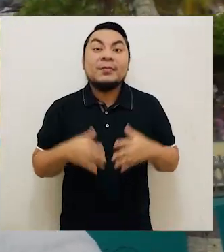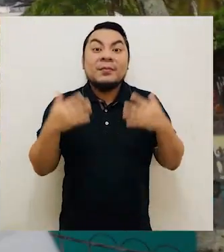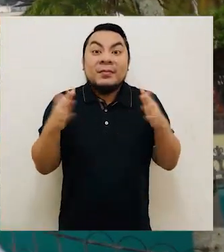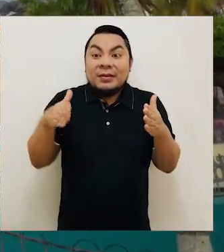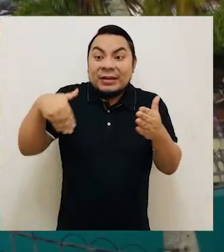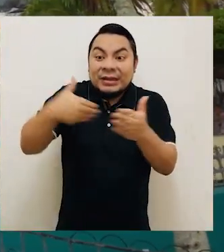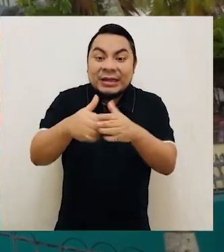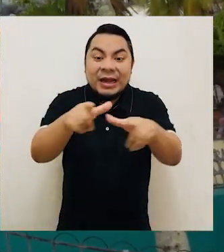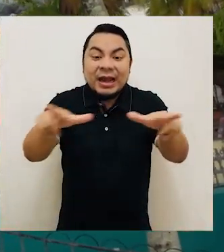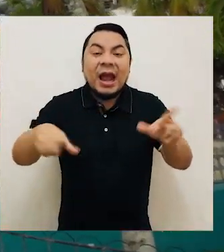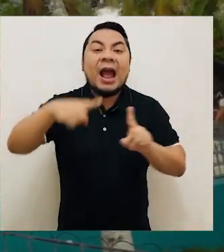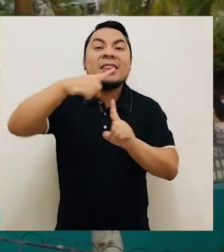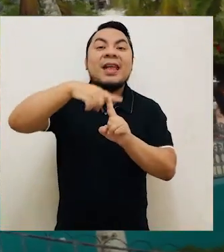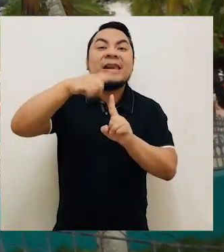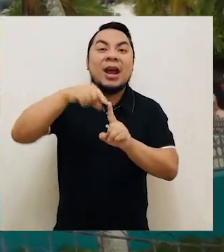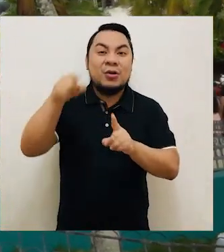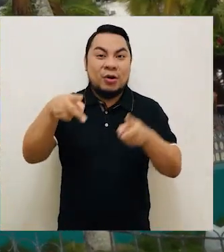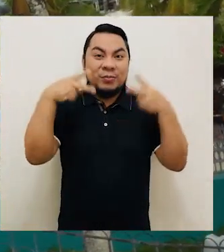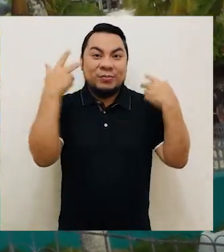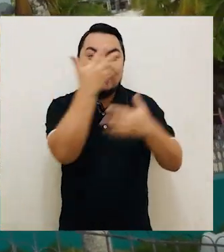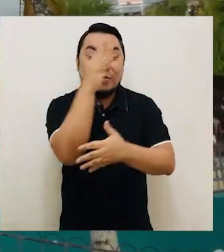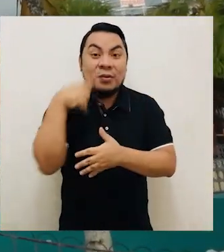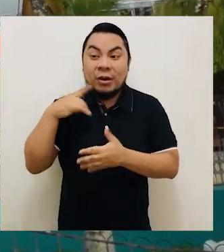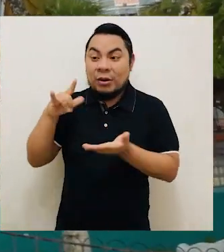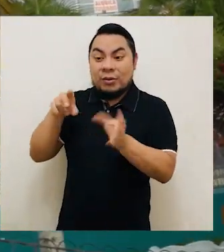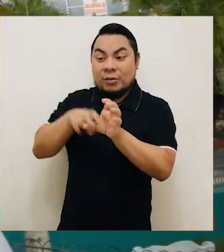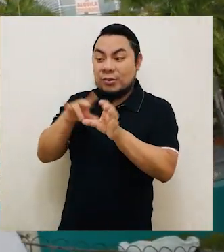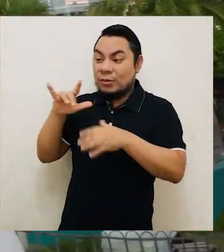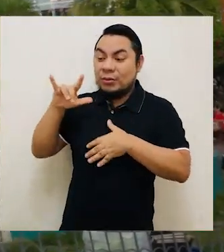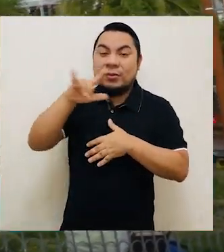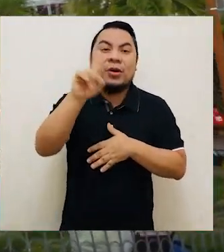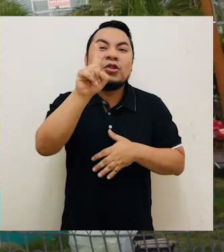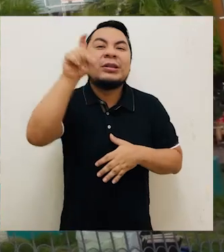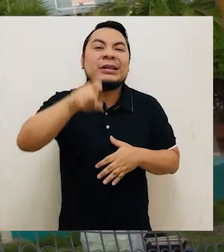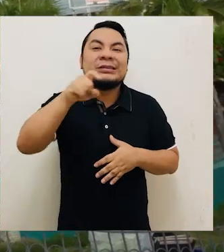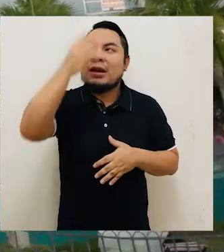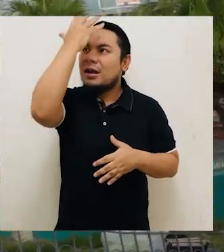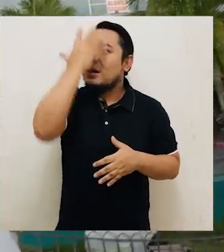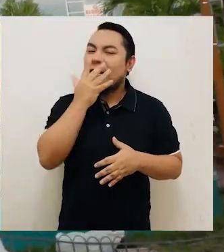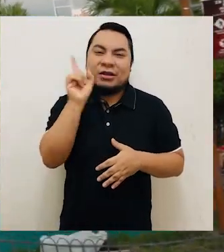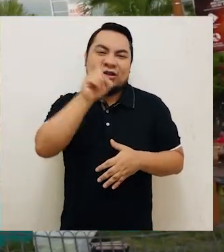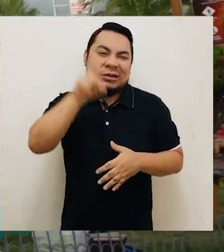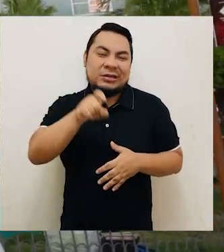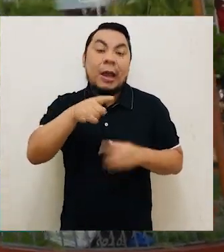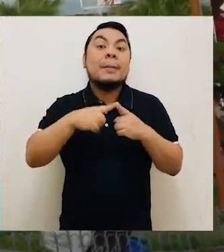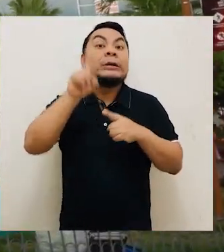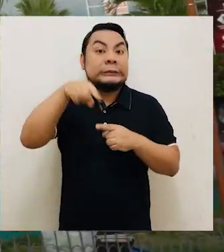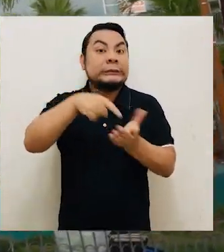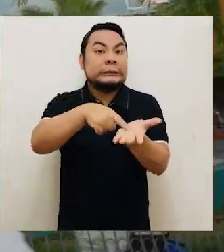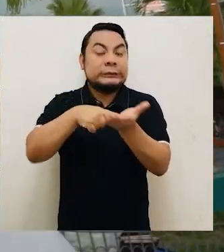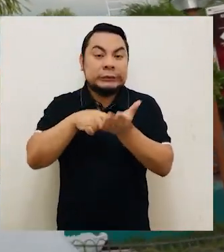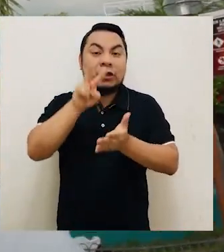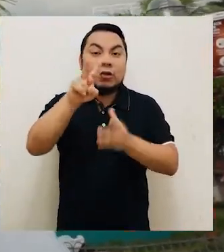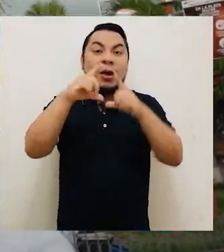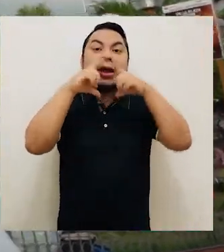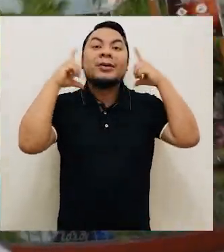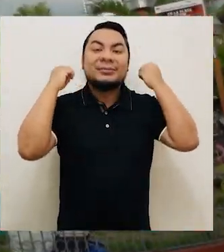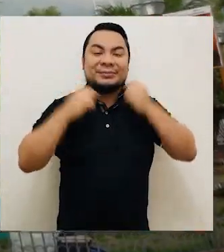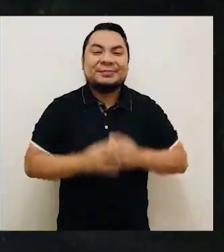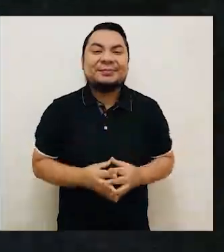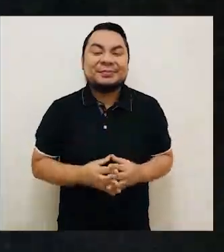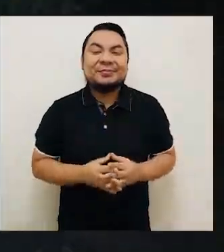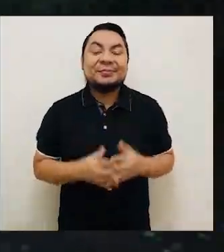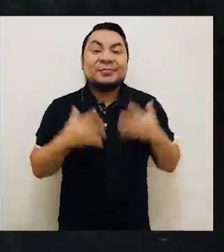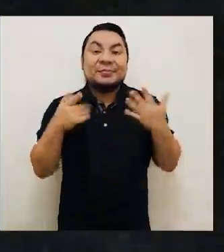Acabo de llegar a Tarapoto y quería recordarles que para viajar en avión ya no es necesario el uso de protector facial, pero sí es obligatorio el uso de doble